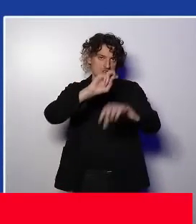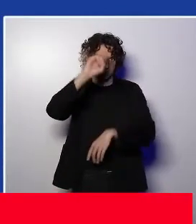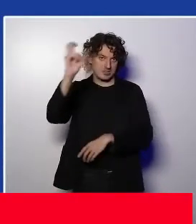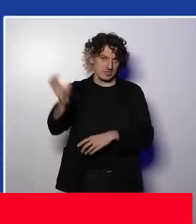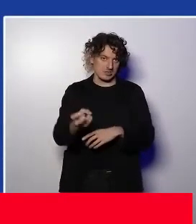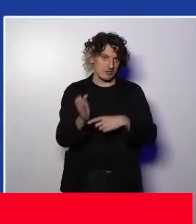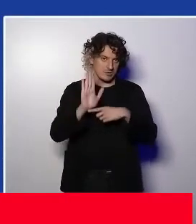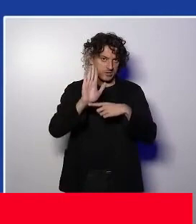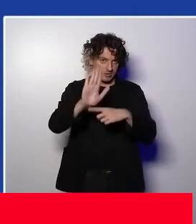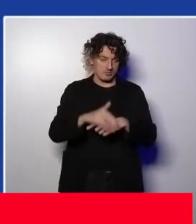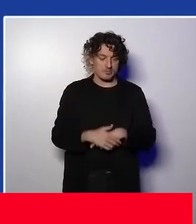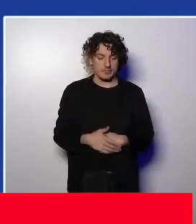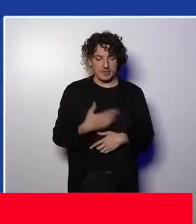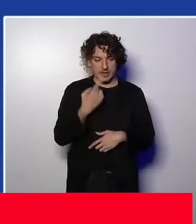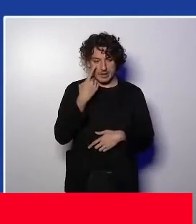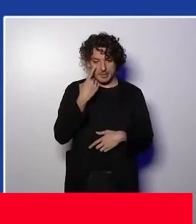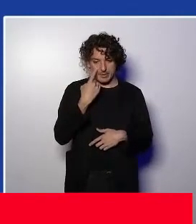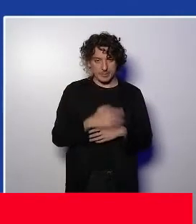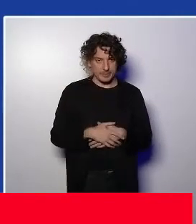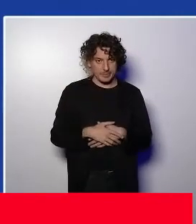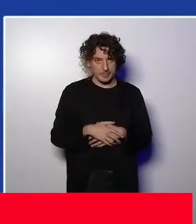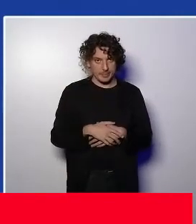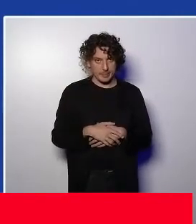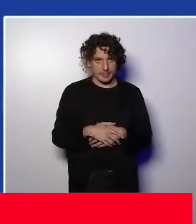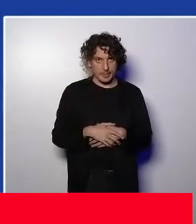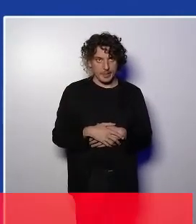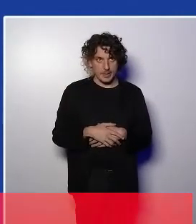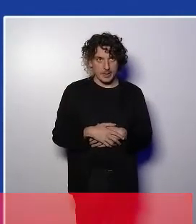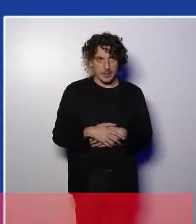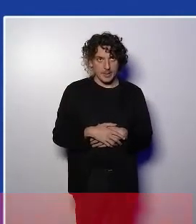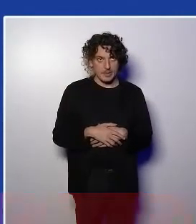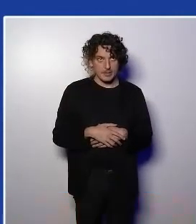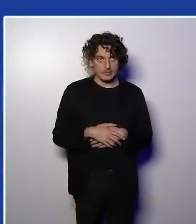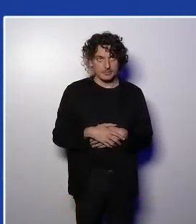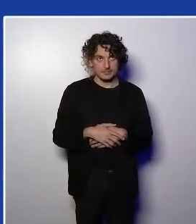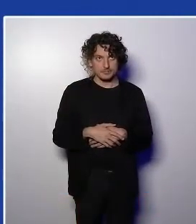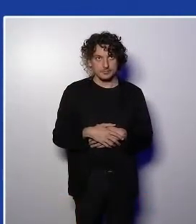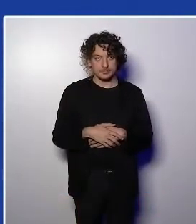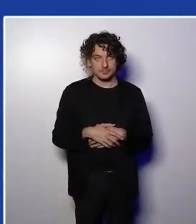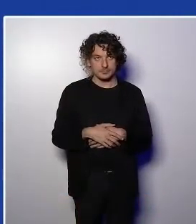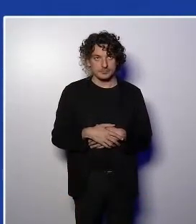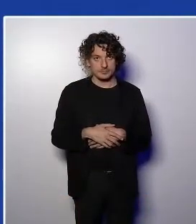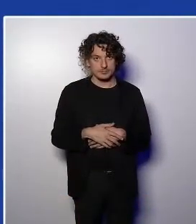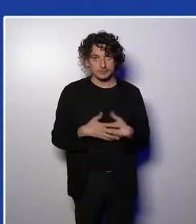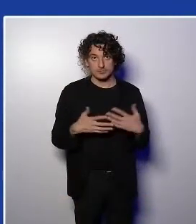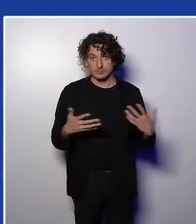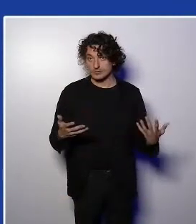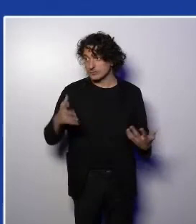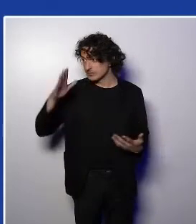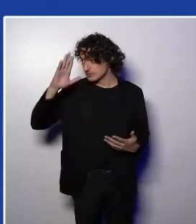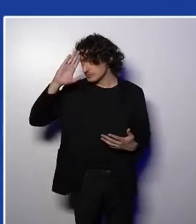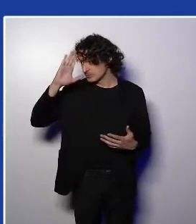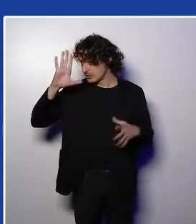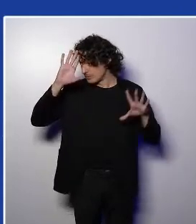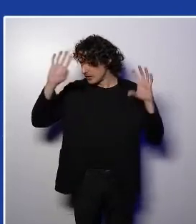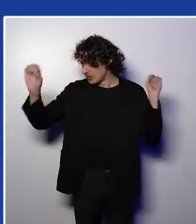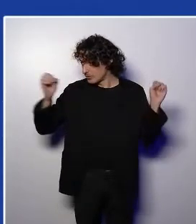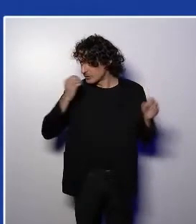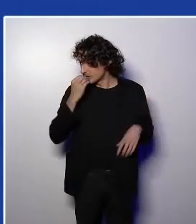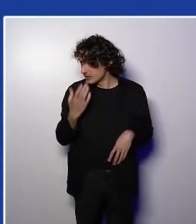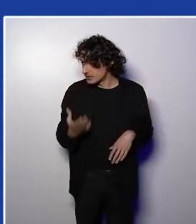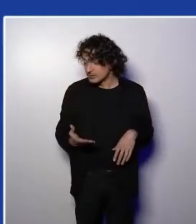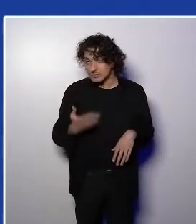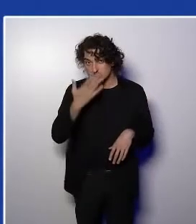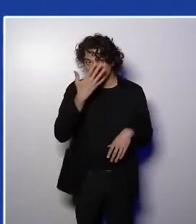A ver, bueno, Misiones es, muchos la deben conocer. ¿Qué tal, embajador? ¿Cómo le va? La